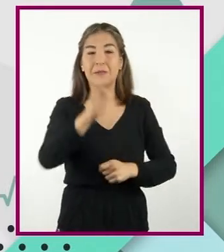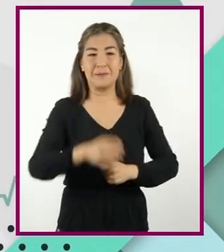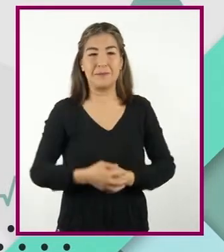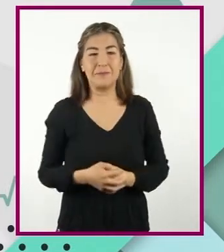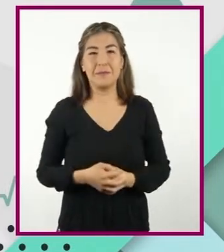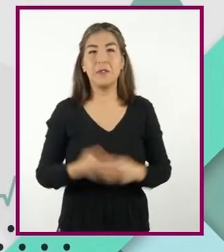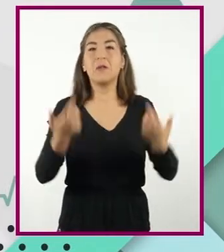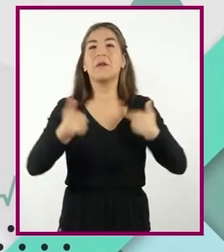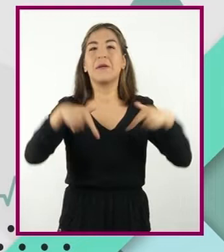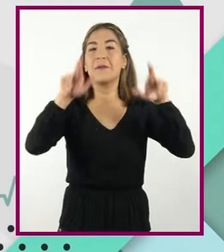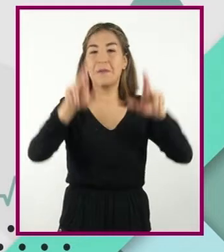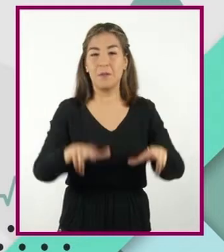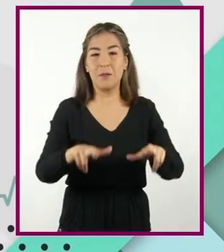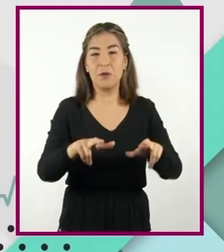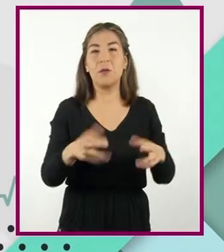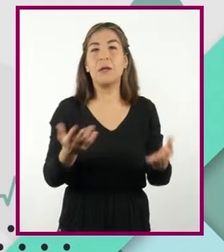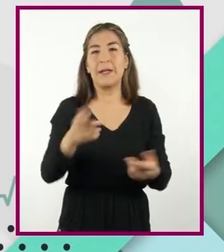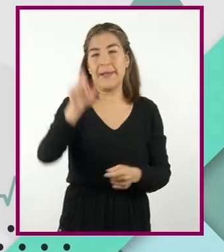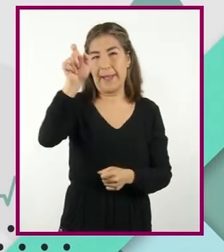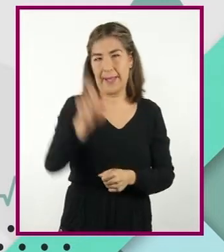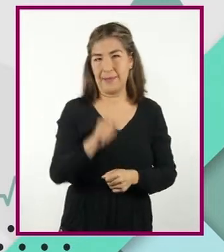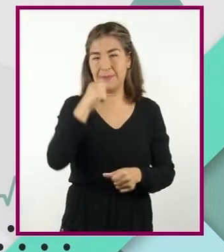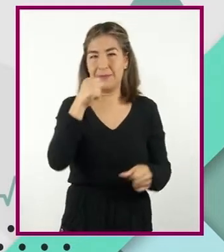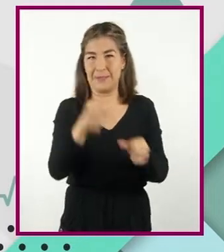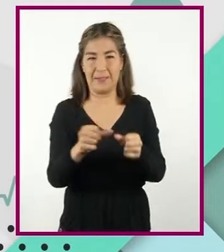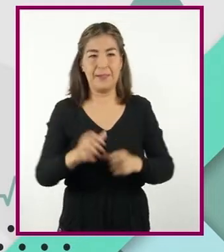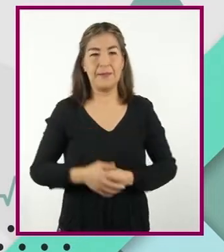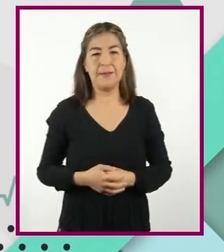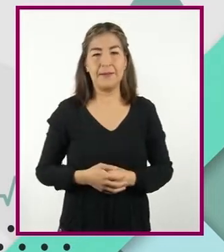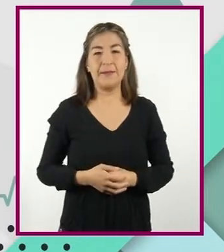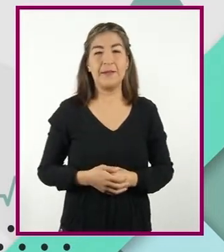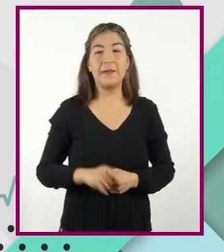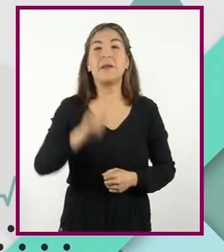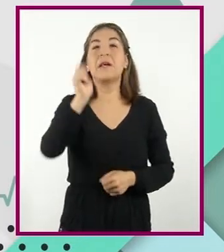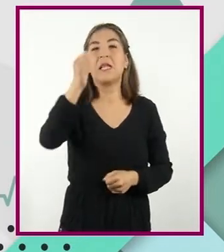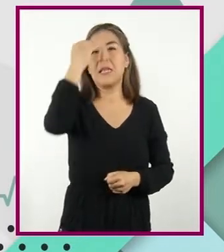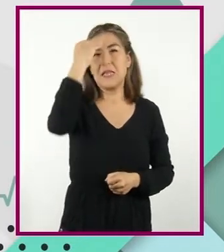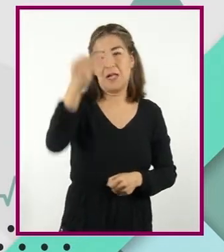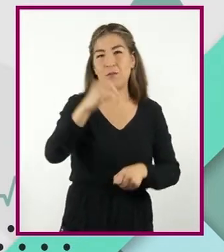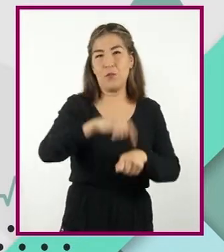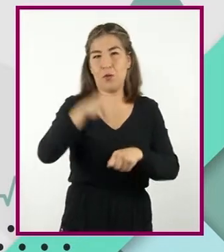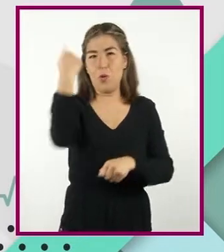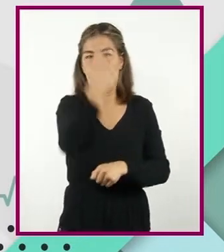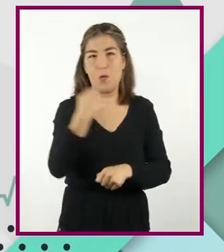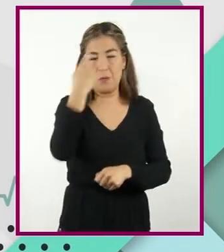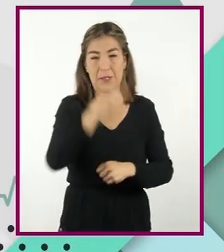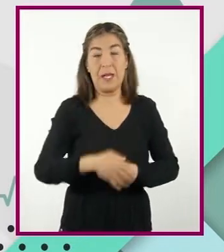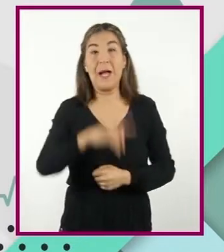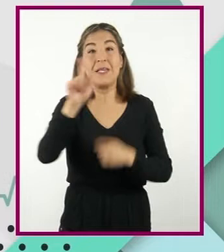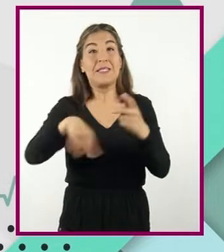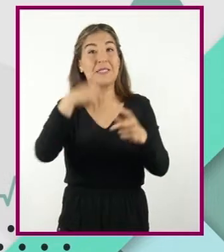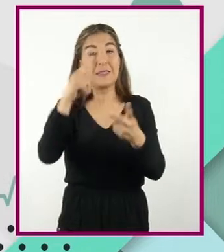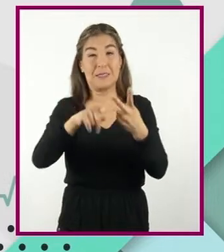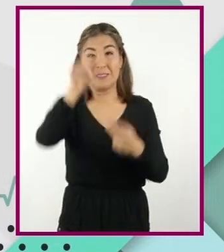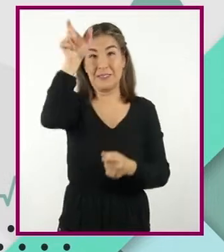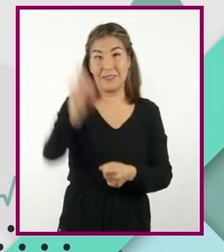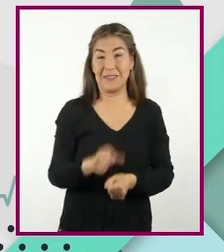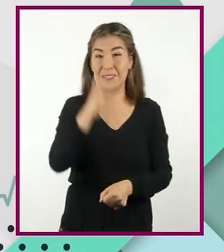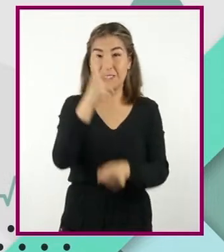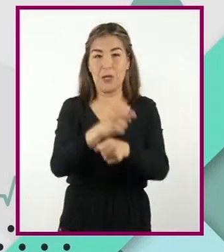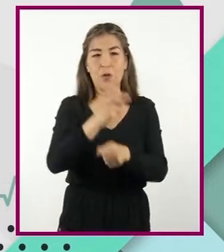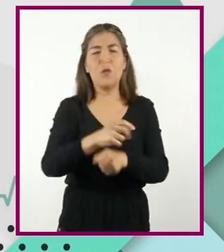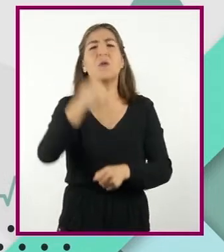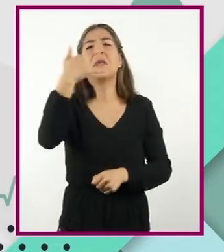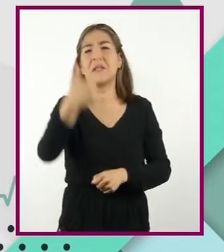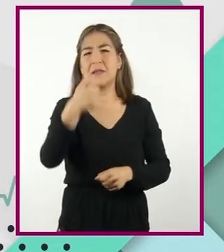la representamos como X y corresponde al tiempo en horas. Y la segunda magnitud, Y,